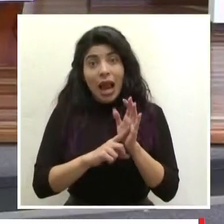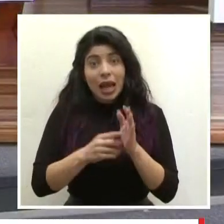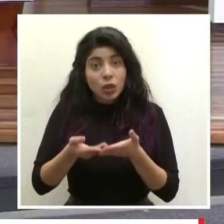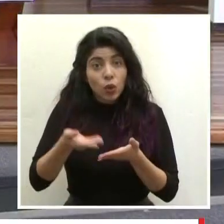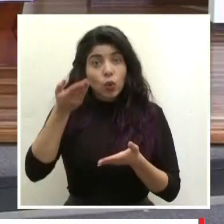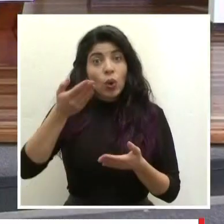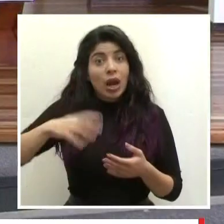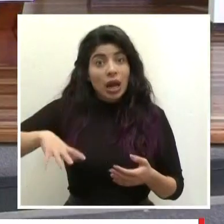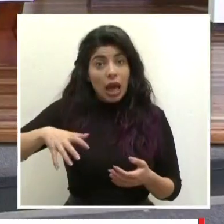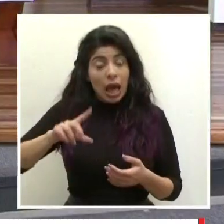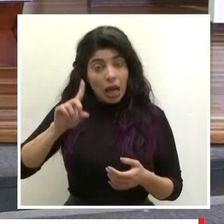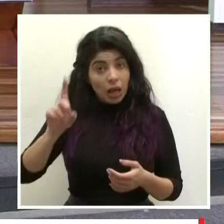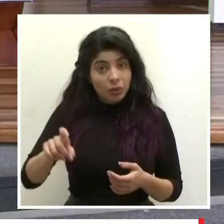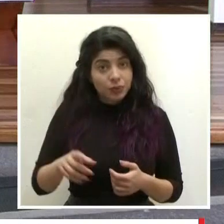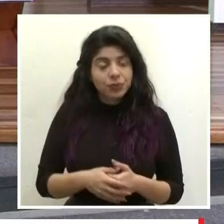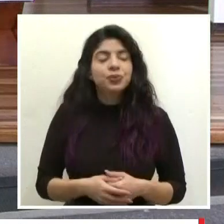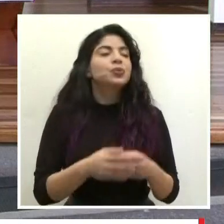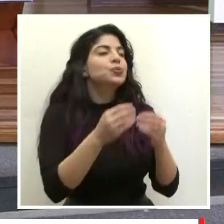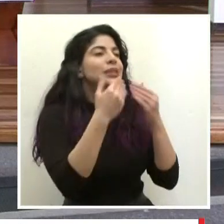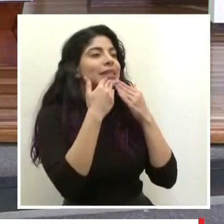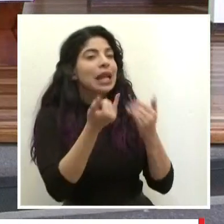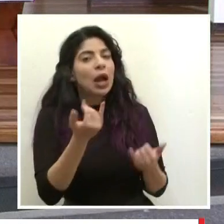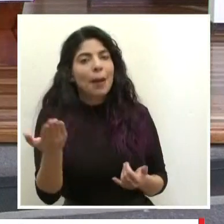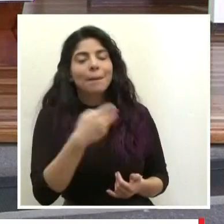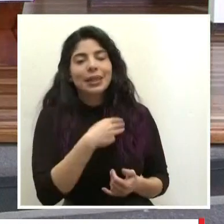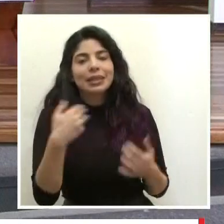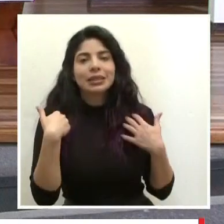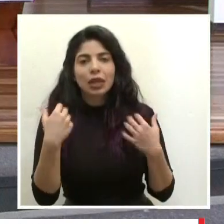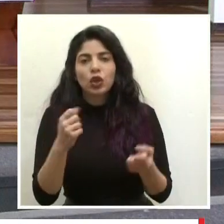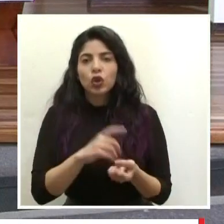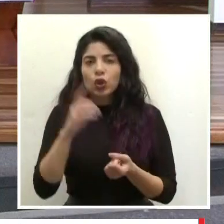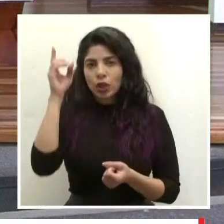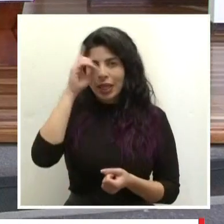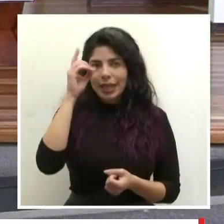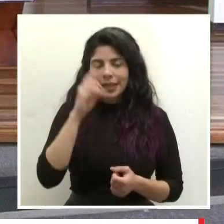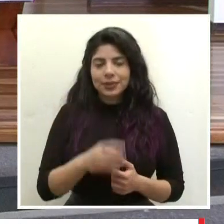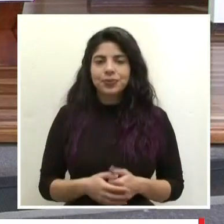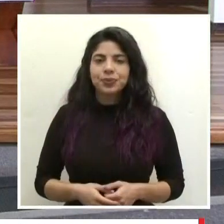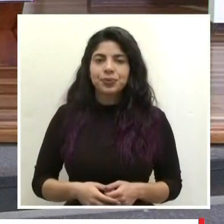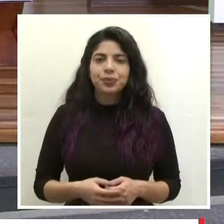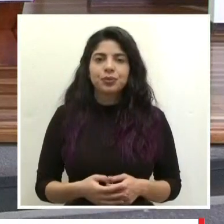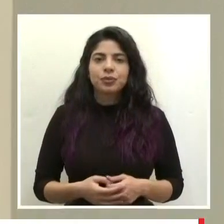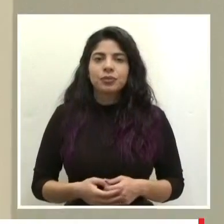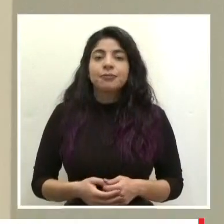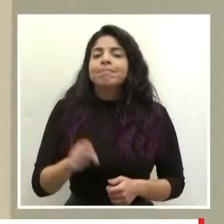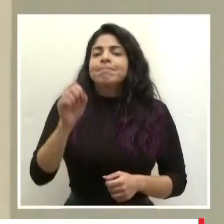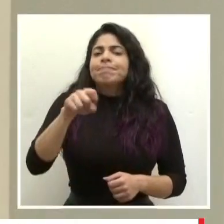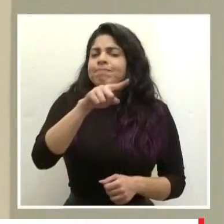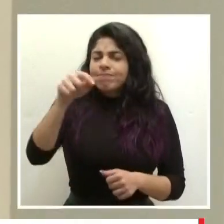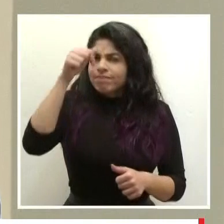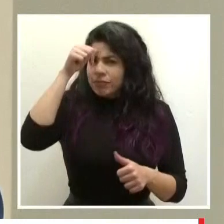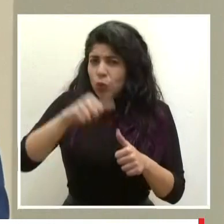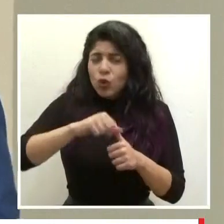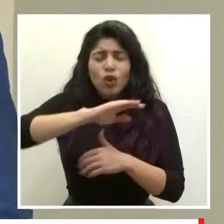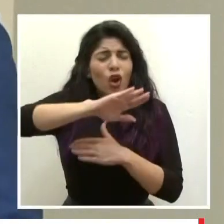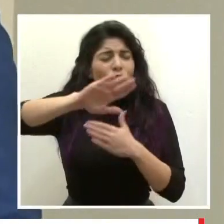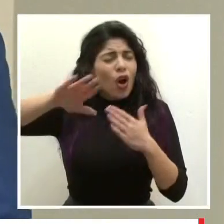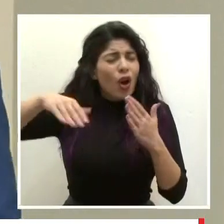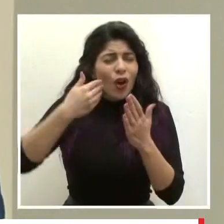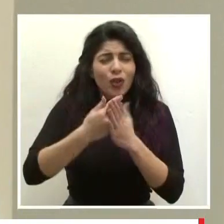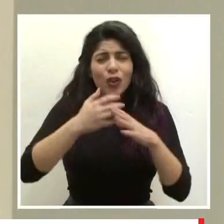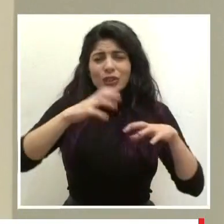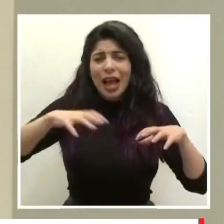Muchas gracias. Escuchamos al ministro de Salud, el doctor Daniel Salas. Sí, recordemos que todos los